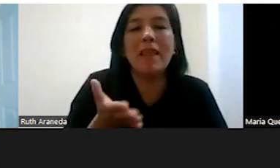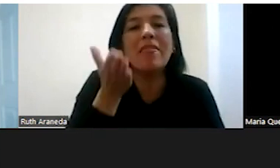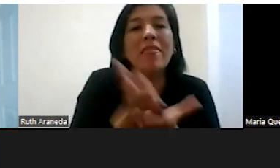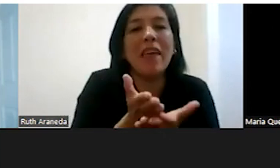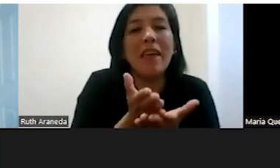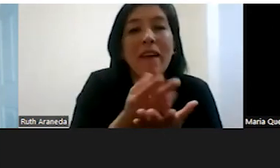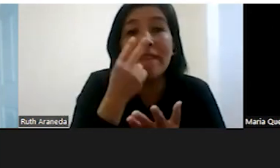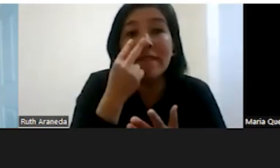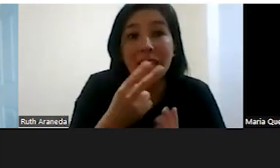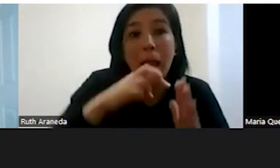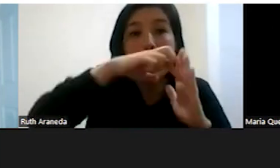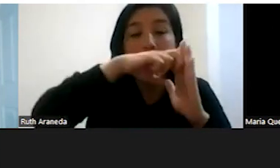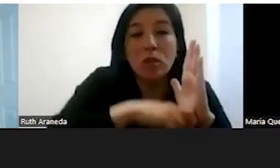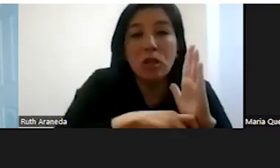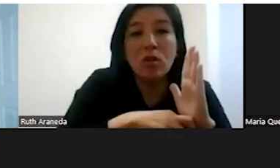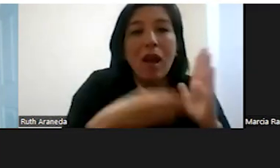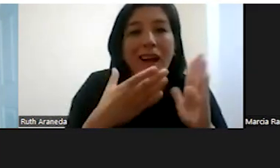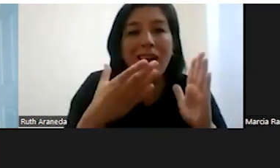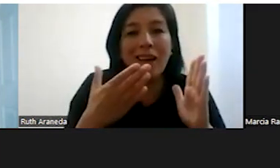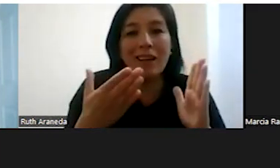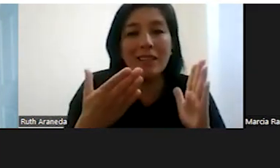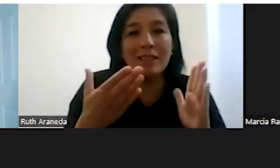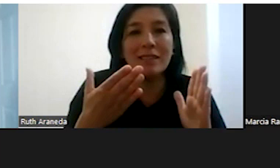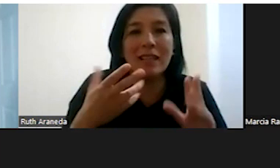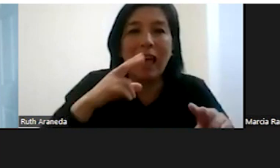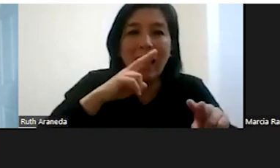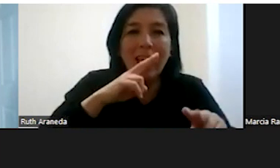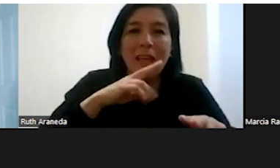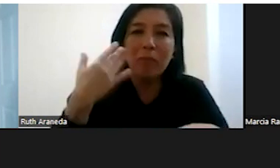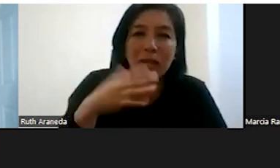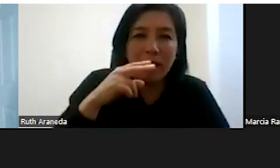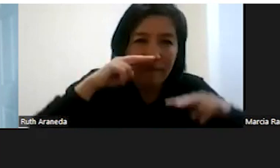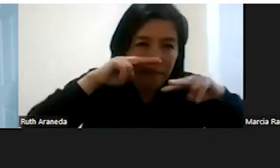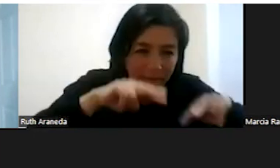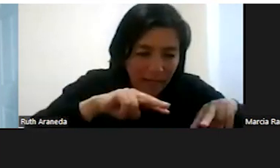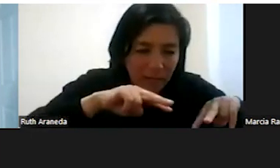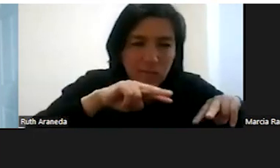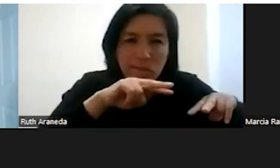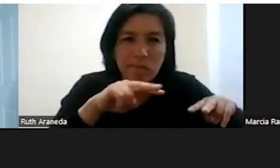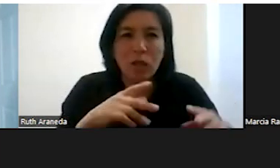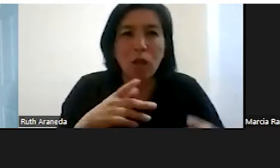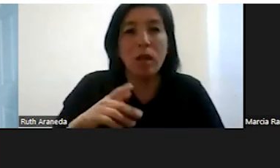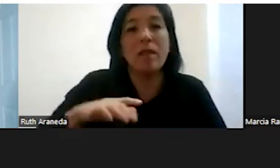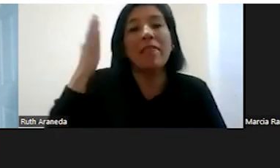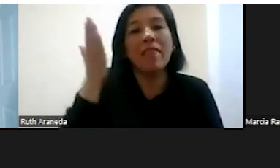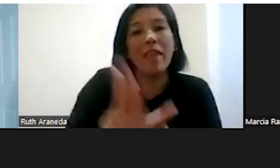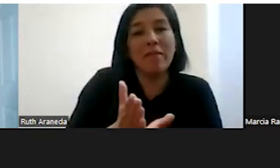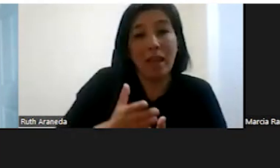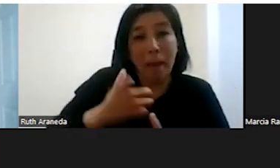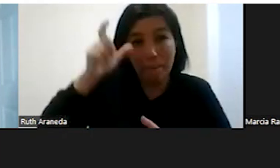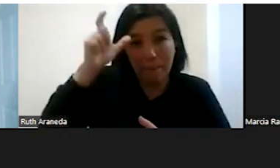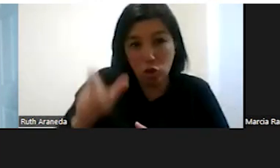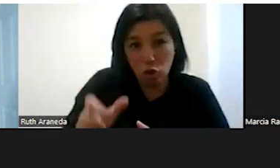el proyecto al sistema, que significa hacer una línea base primero, es decir, describir, contratar un arqueólogo, así como va a contratar